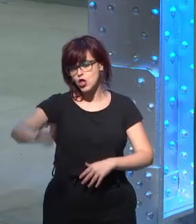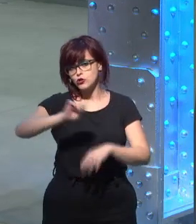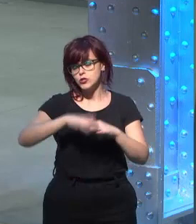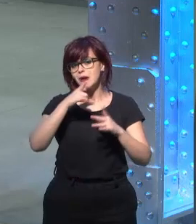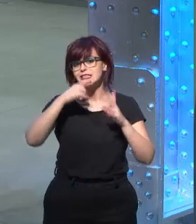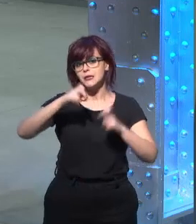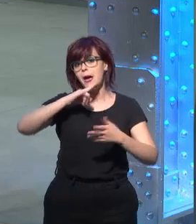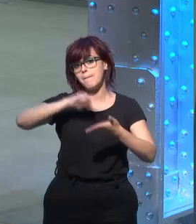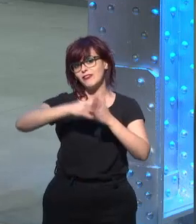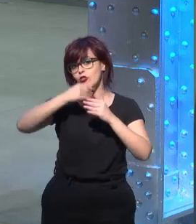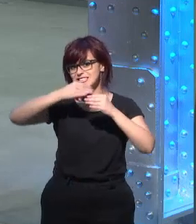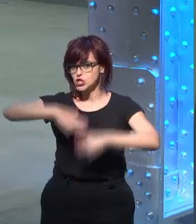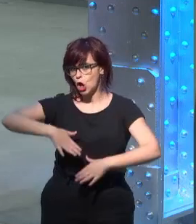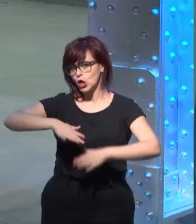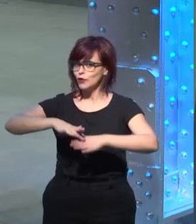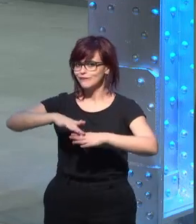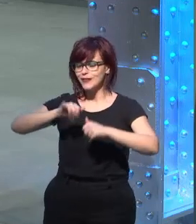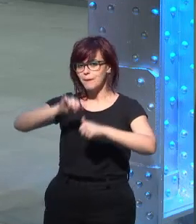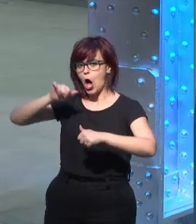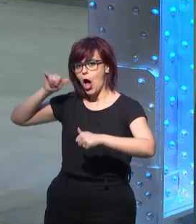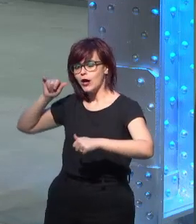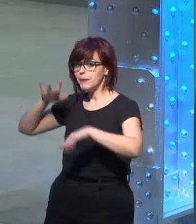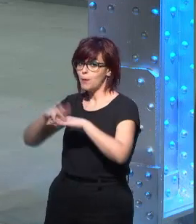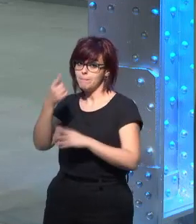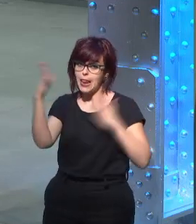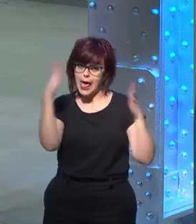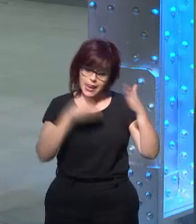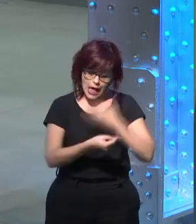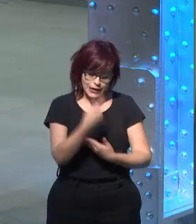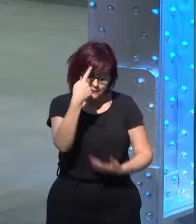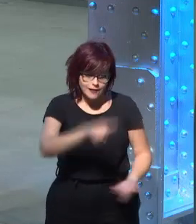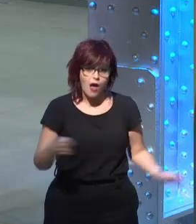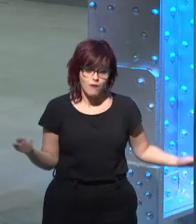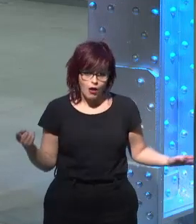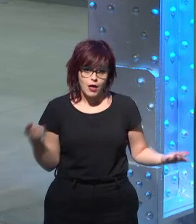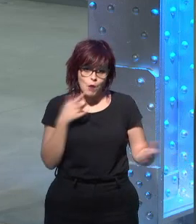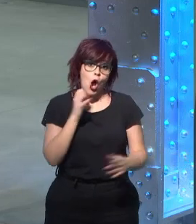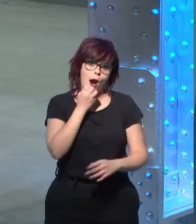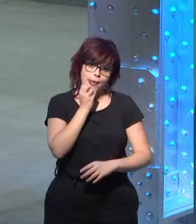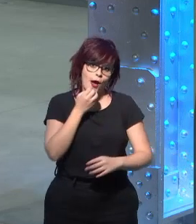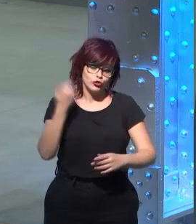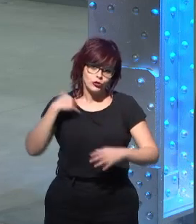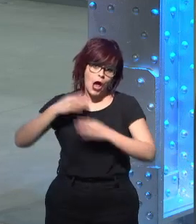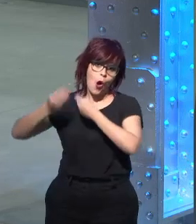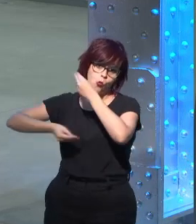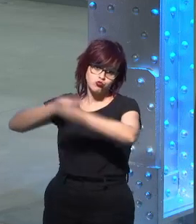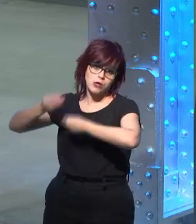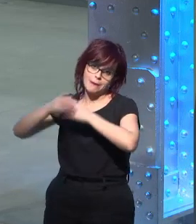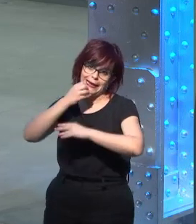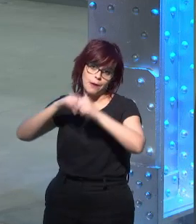método histórico de las generaciones, lo que demuestra que no soy un millennial. Viene desde los griegos, ya no me